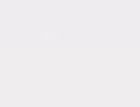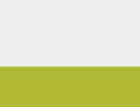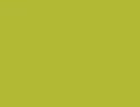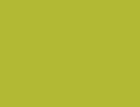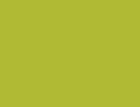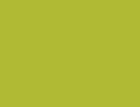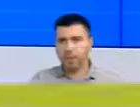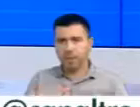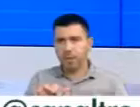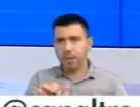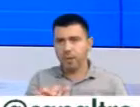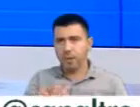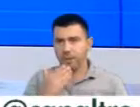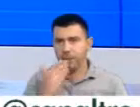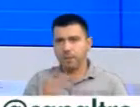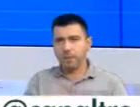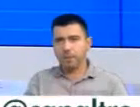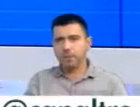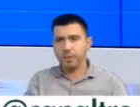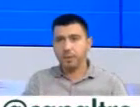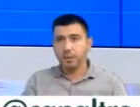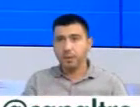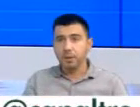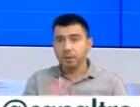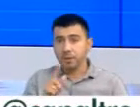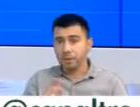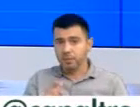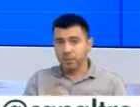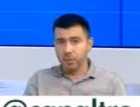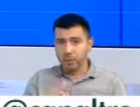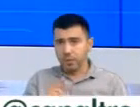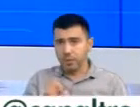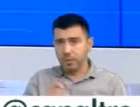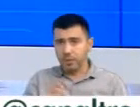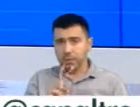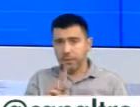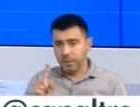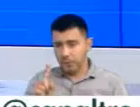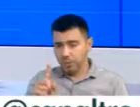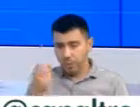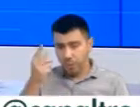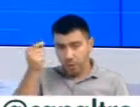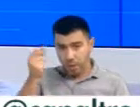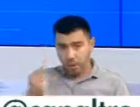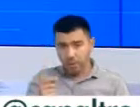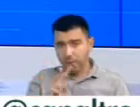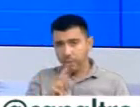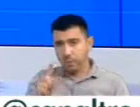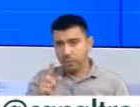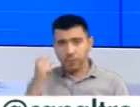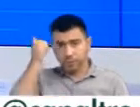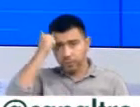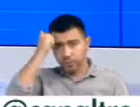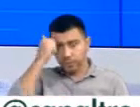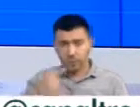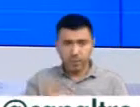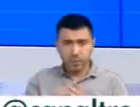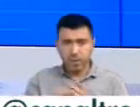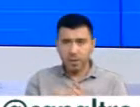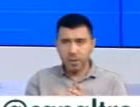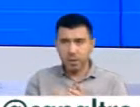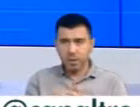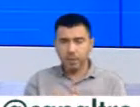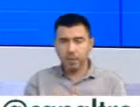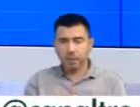canaltro.com. Corrido del 2016, 21 docentes fueron amenazados en Santander. Así lo manifestó la Secretaría de Educación